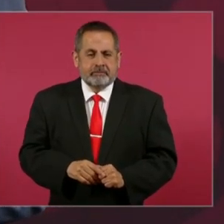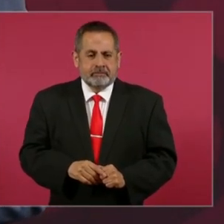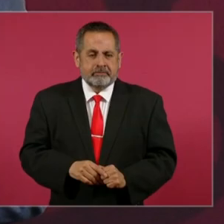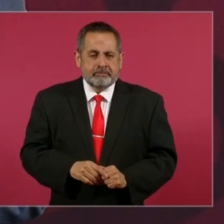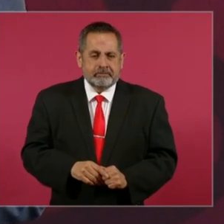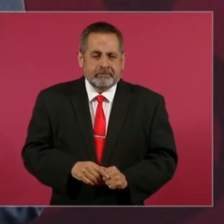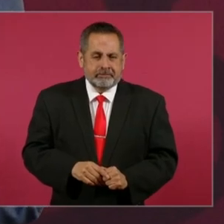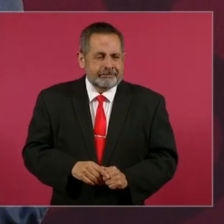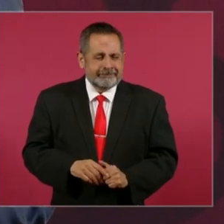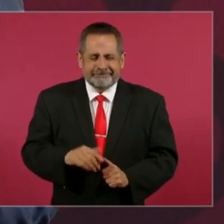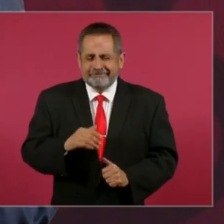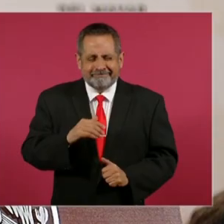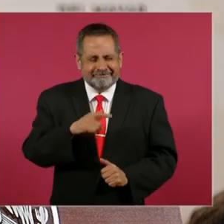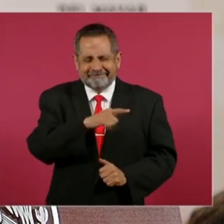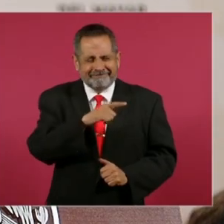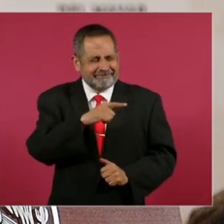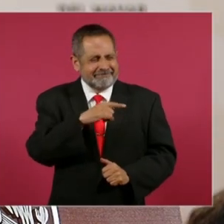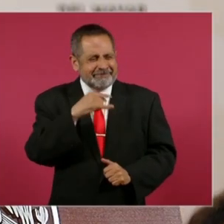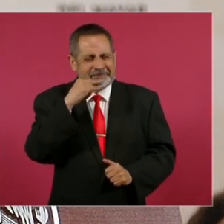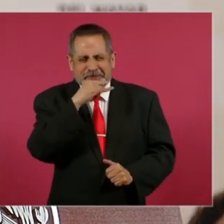pues cínico, ¿no?